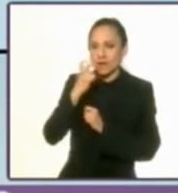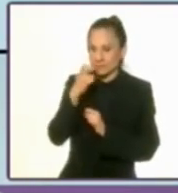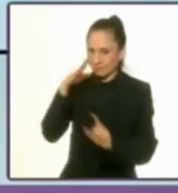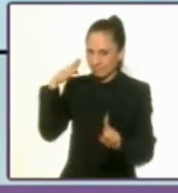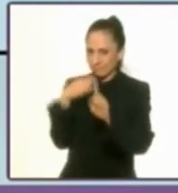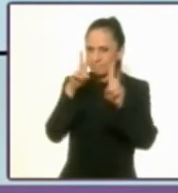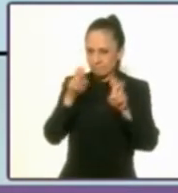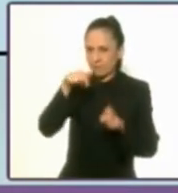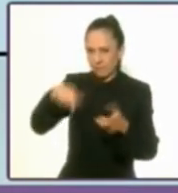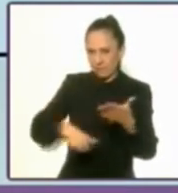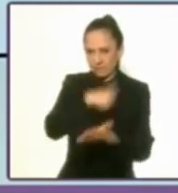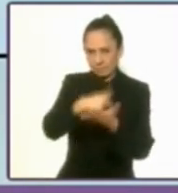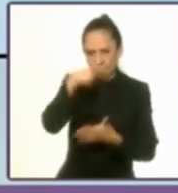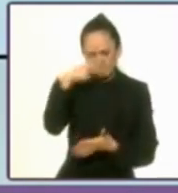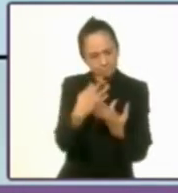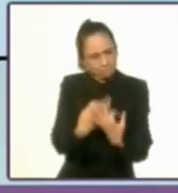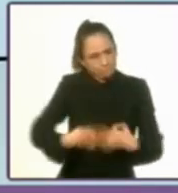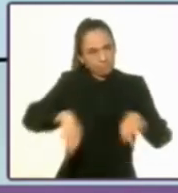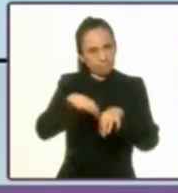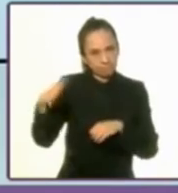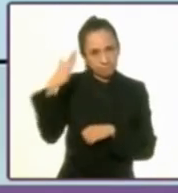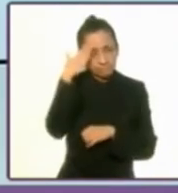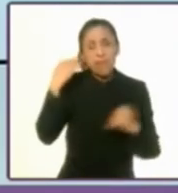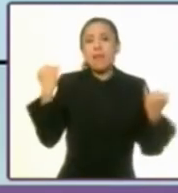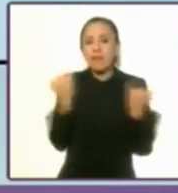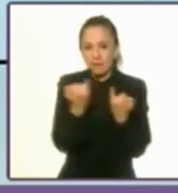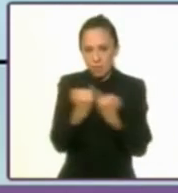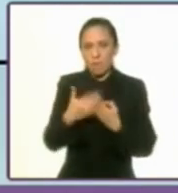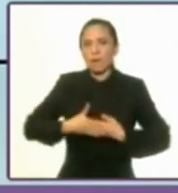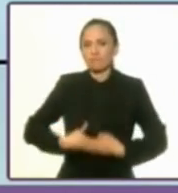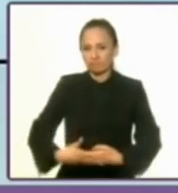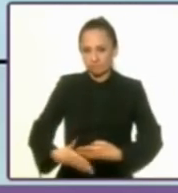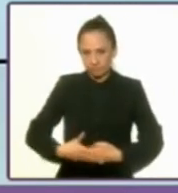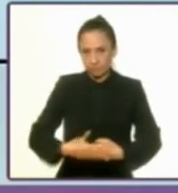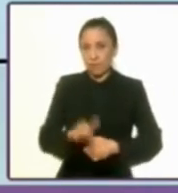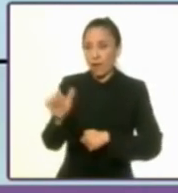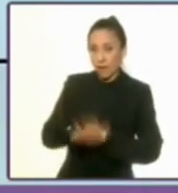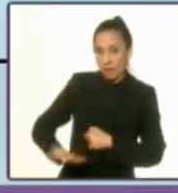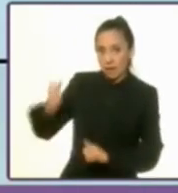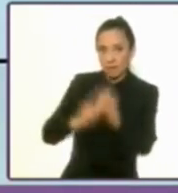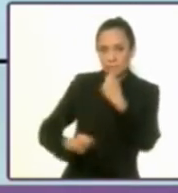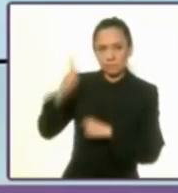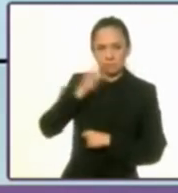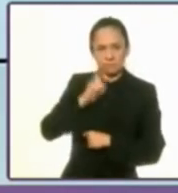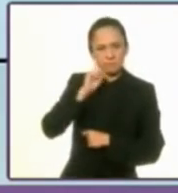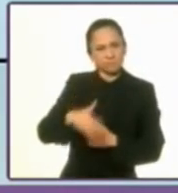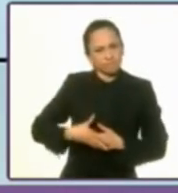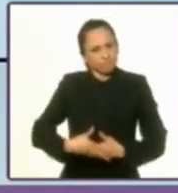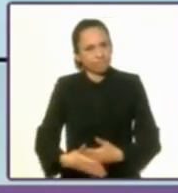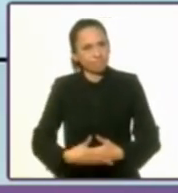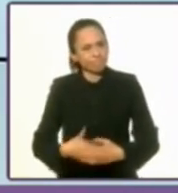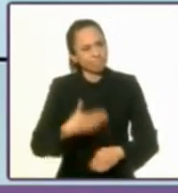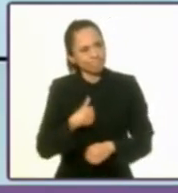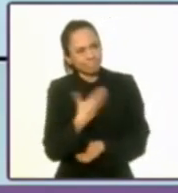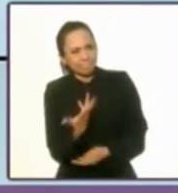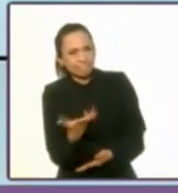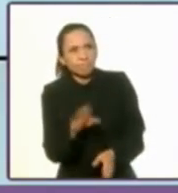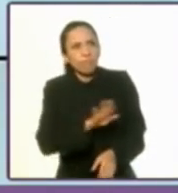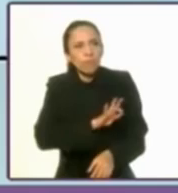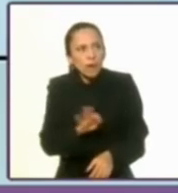ciudad y el tema de la maternidad también para algunas mujeres la maternidad resulta ser un impedimento para desarrollarse